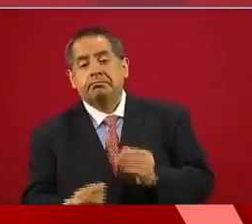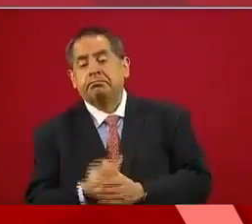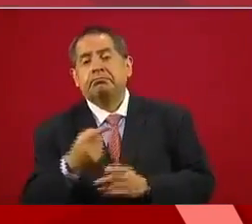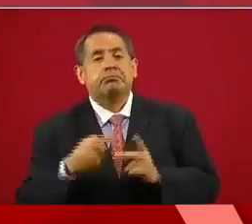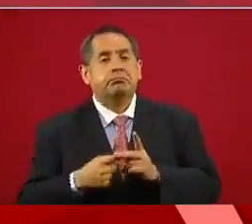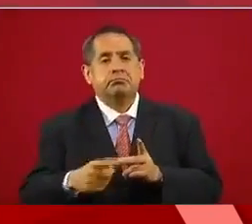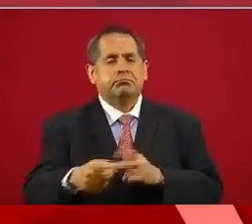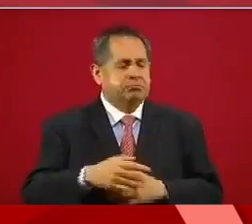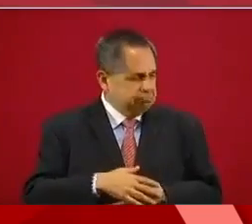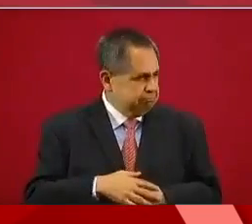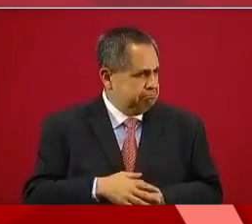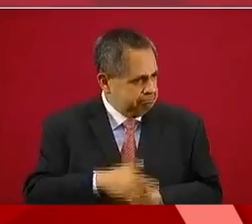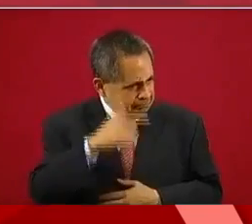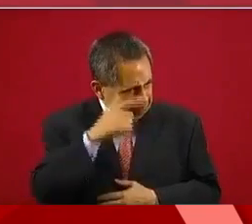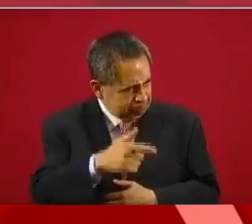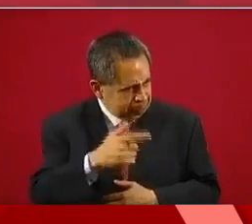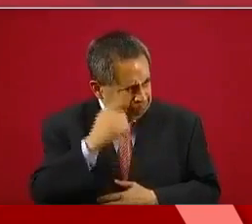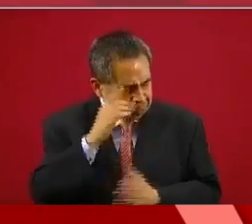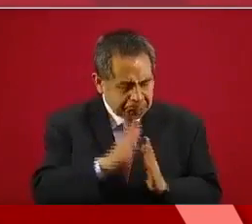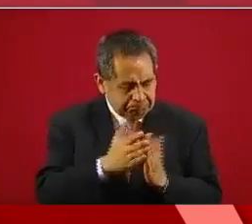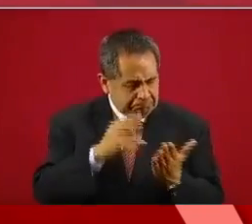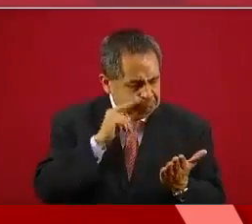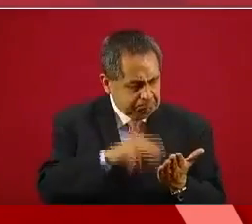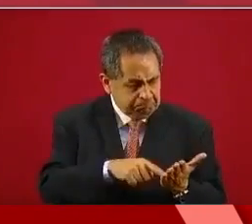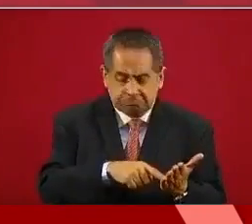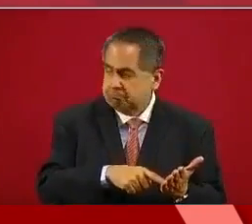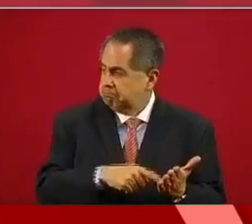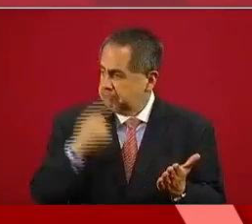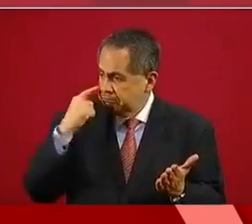lo conozcan por los libros